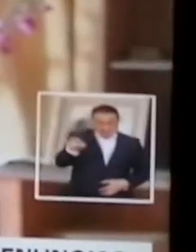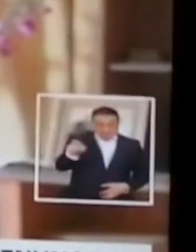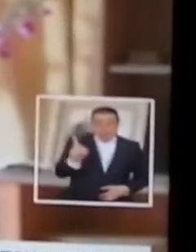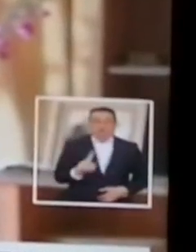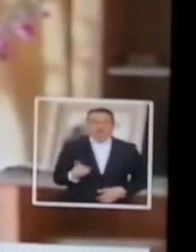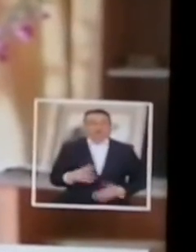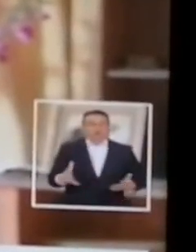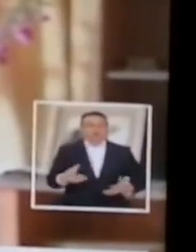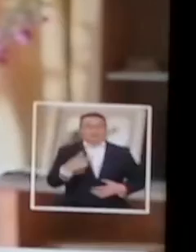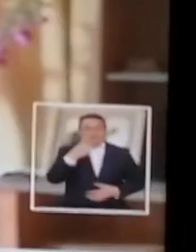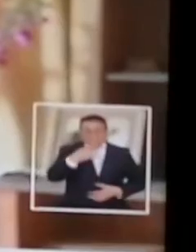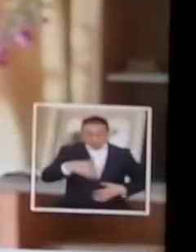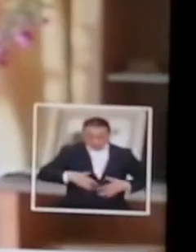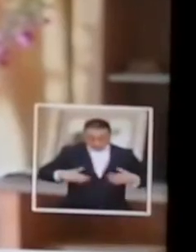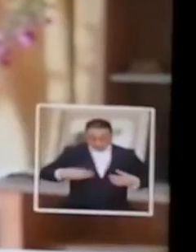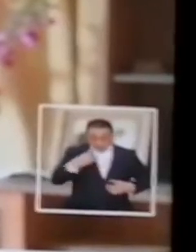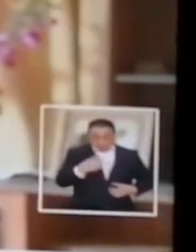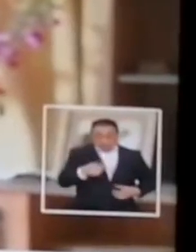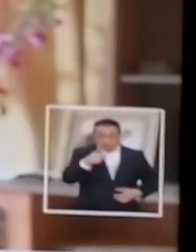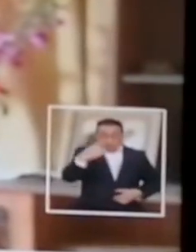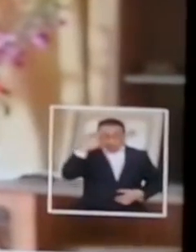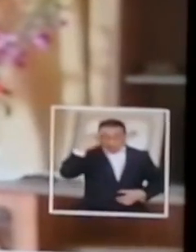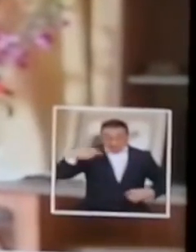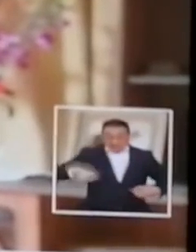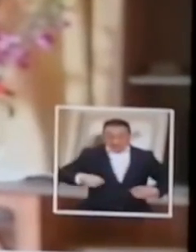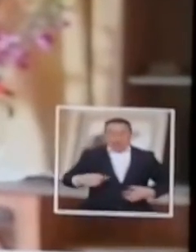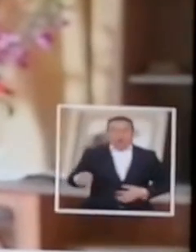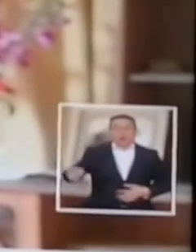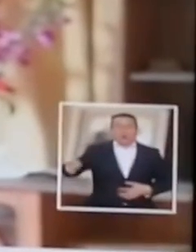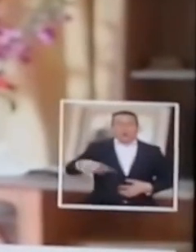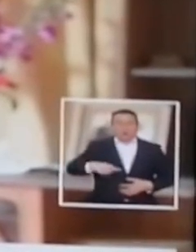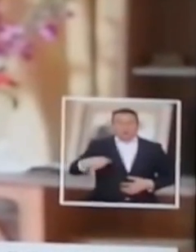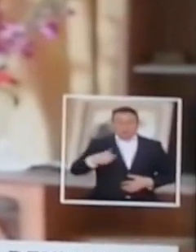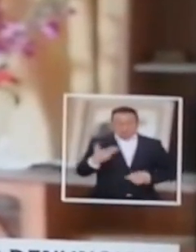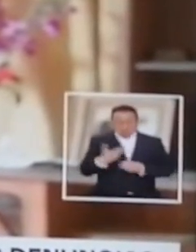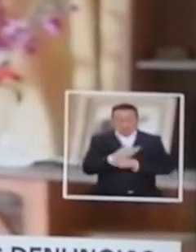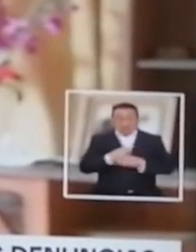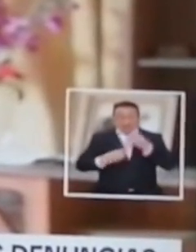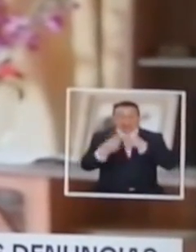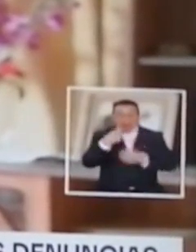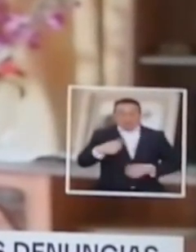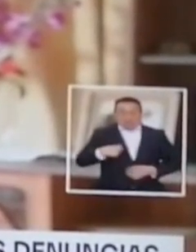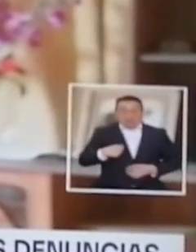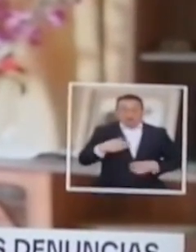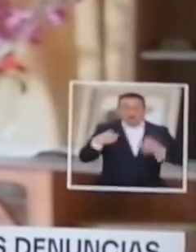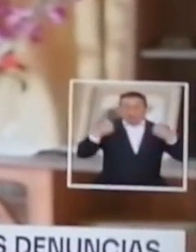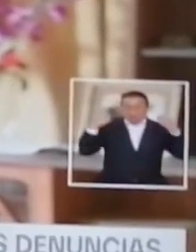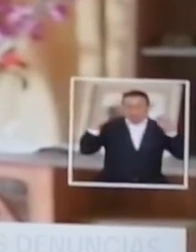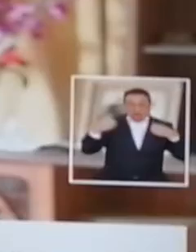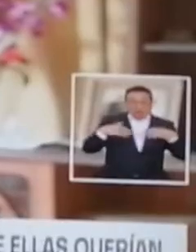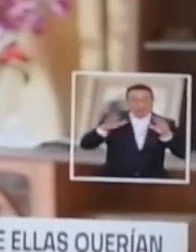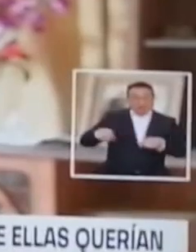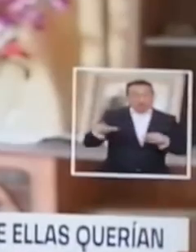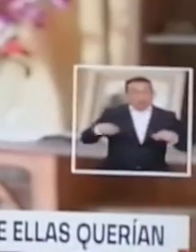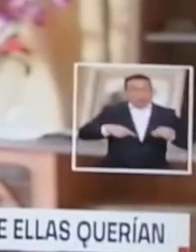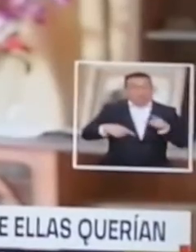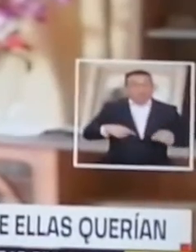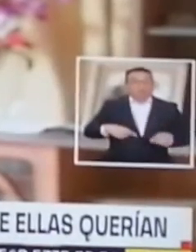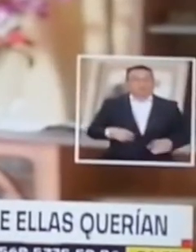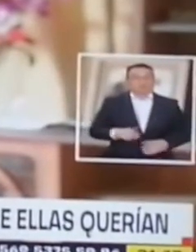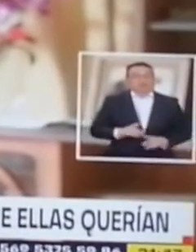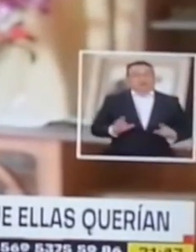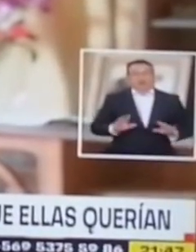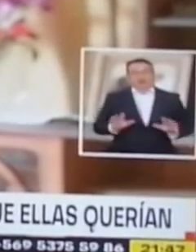que le muestro mi abdomen. Le digo, ¿usted cree que esto es por culpa de no alimentarme? ¿Es por culpa de no hacer deporte? Y me dice,